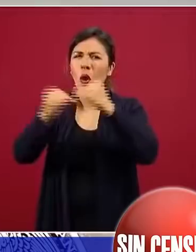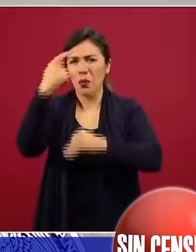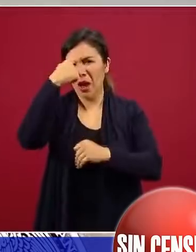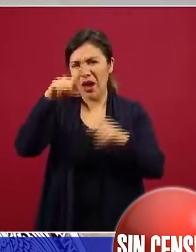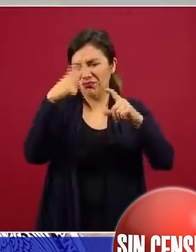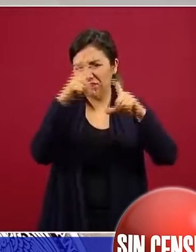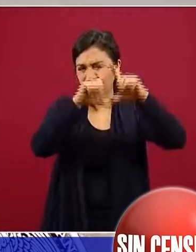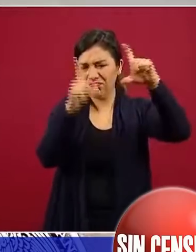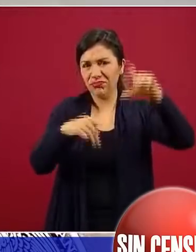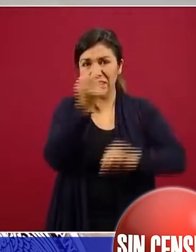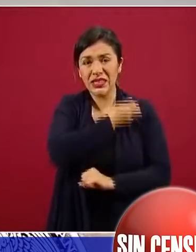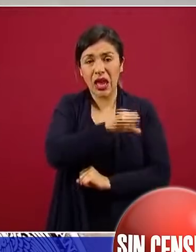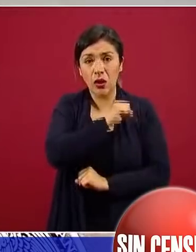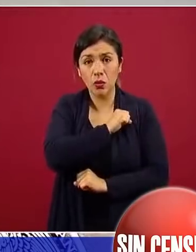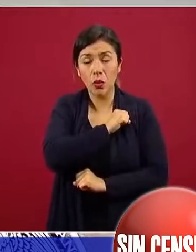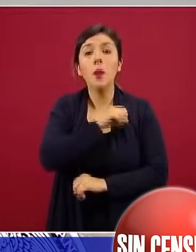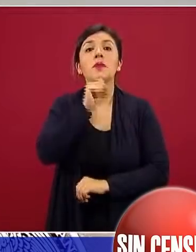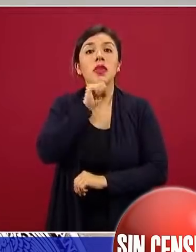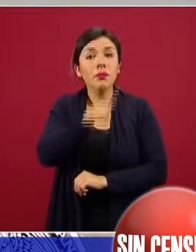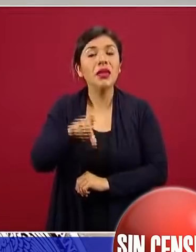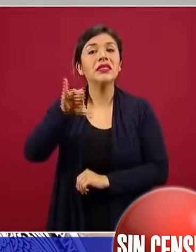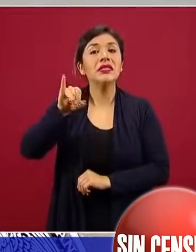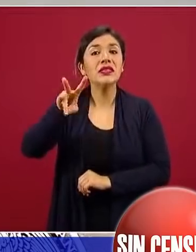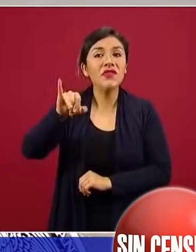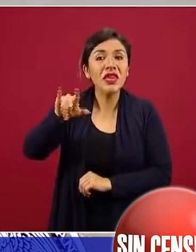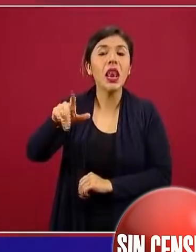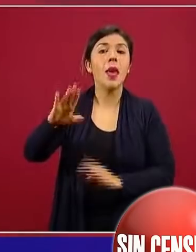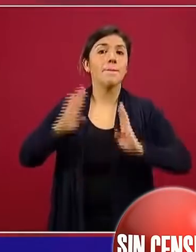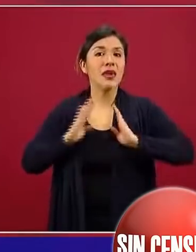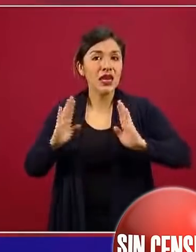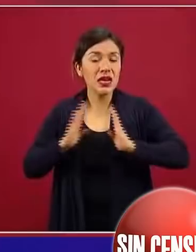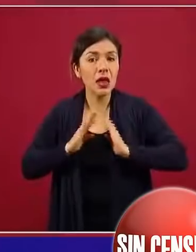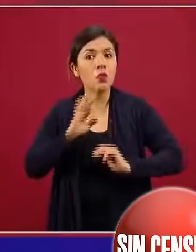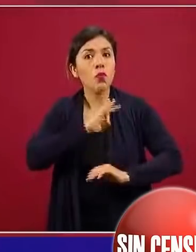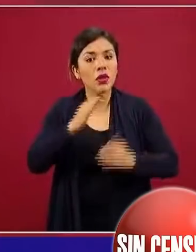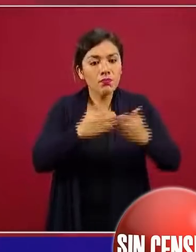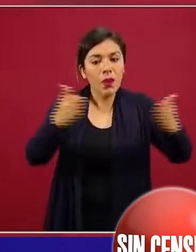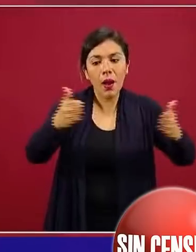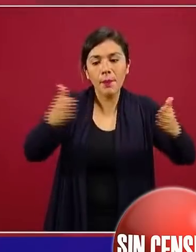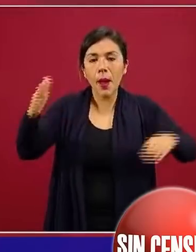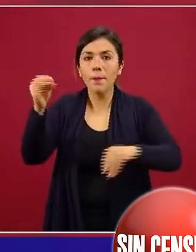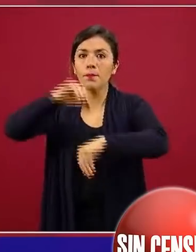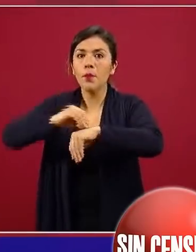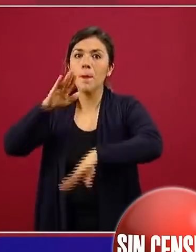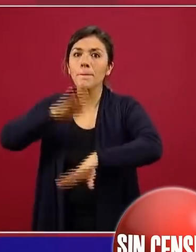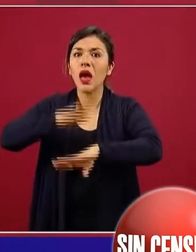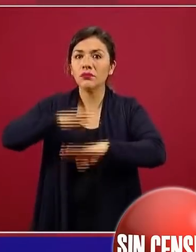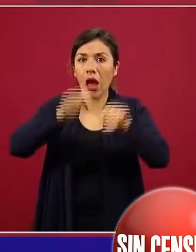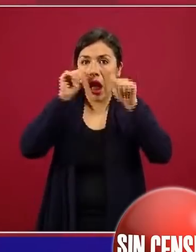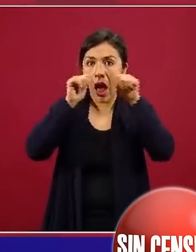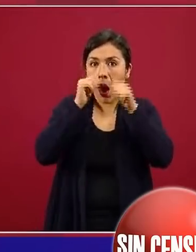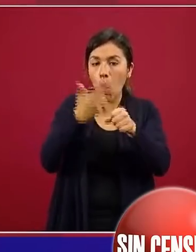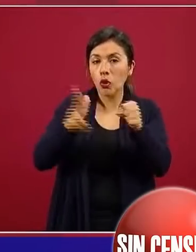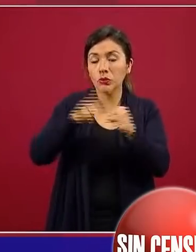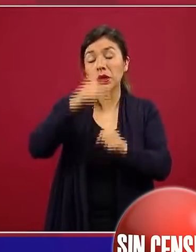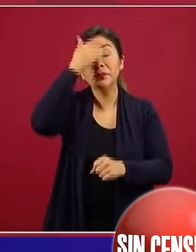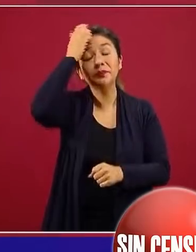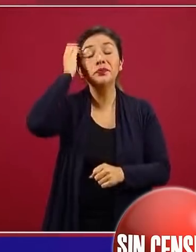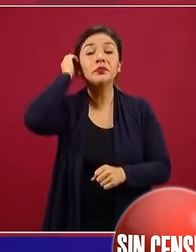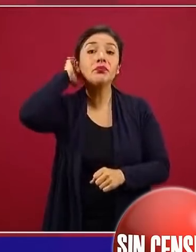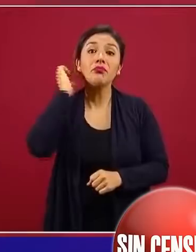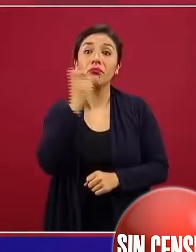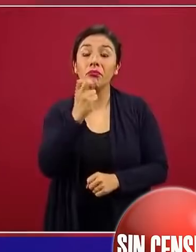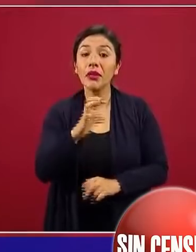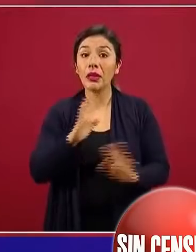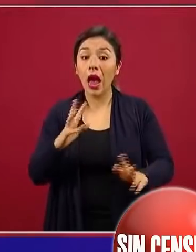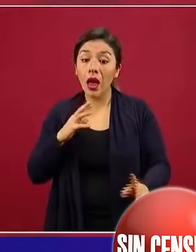salud, incluidas las civiles y las militares, expandir esta capacidad hospitalaria. Y el resultado neto